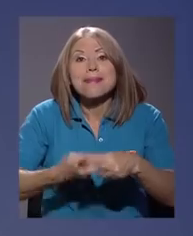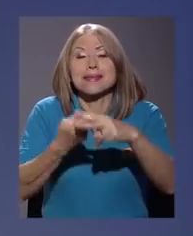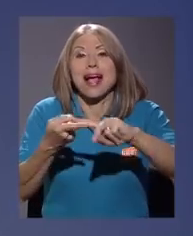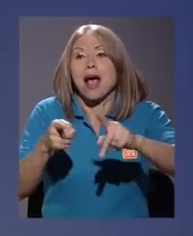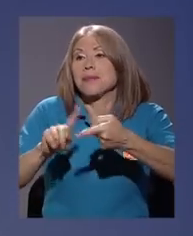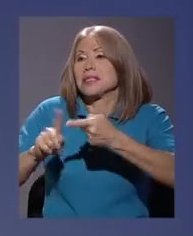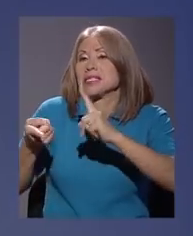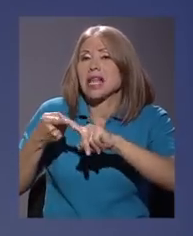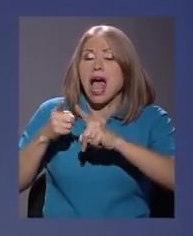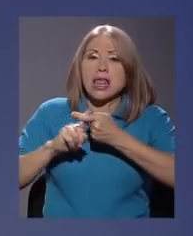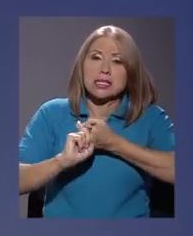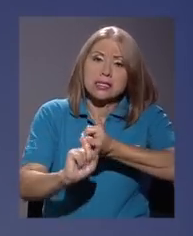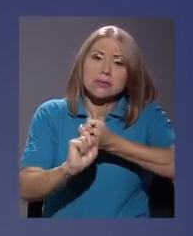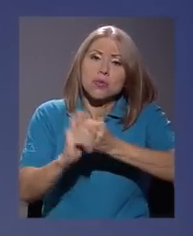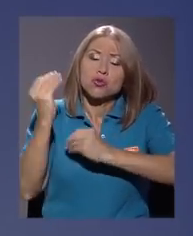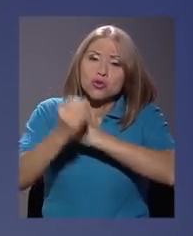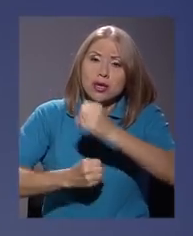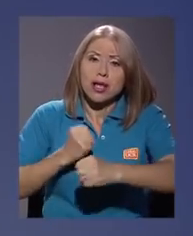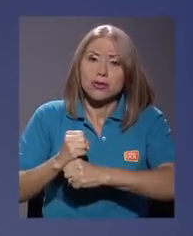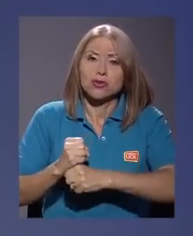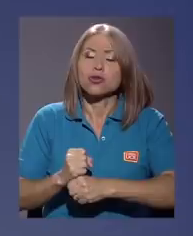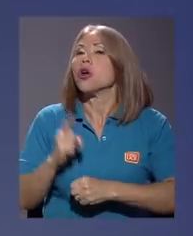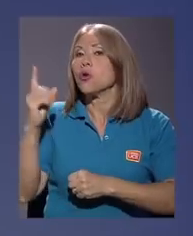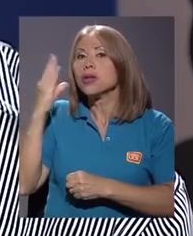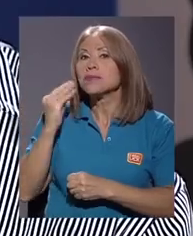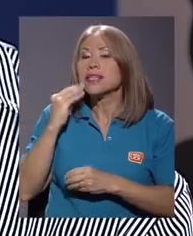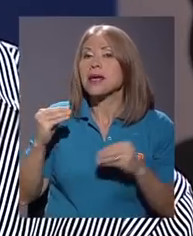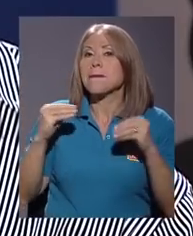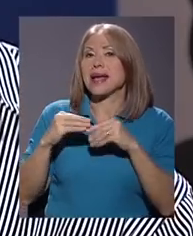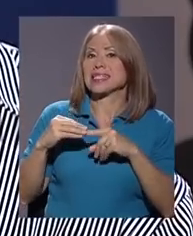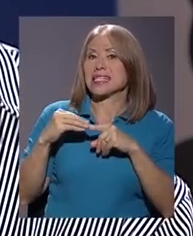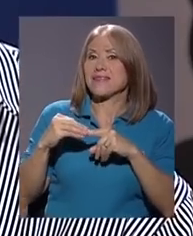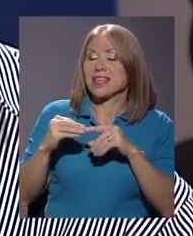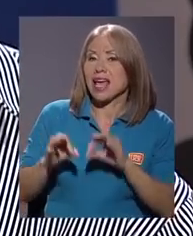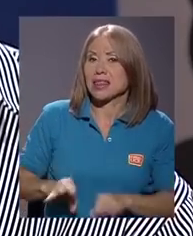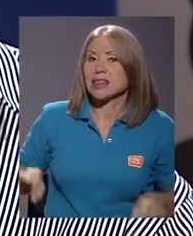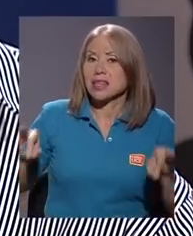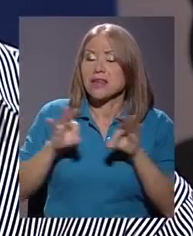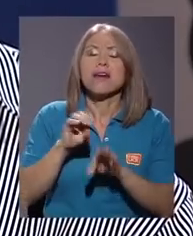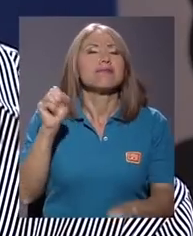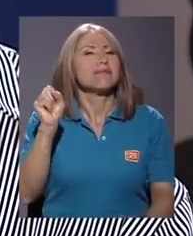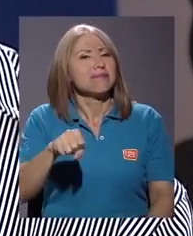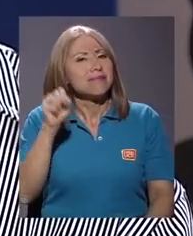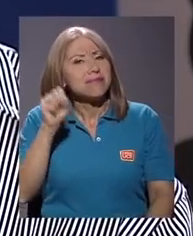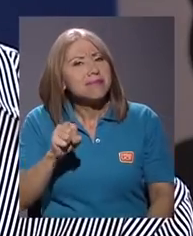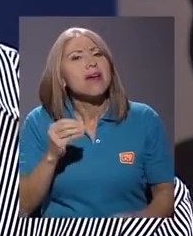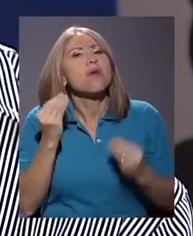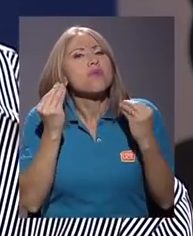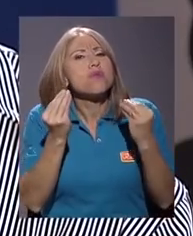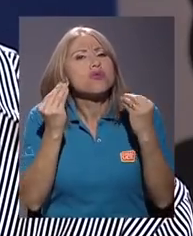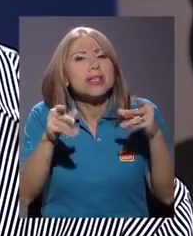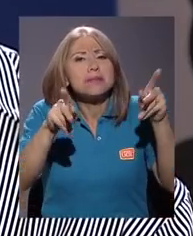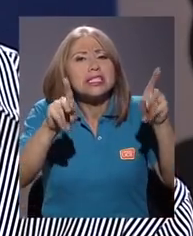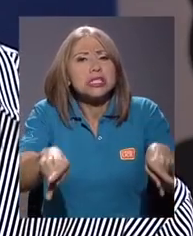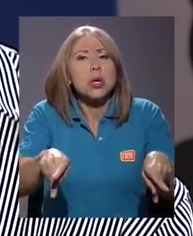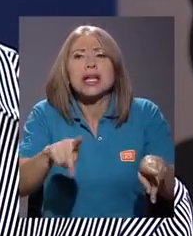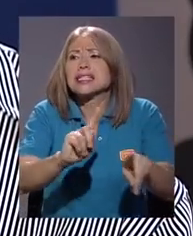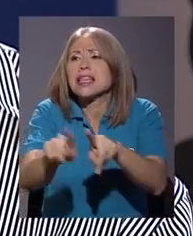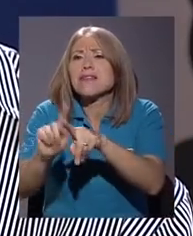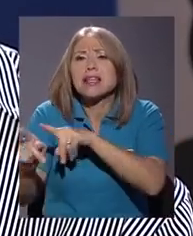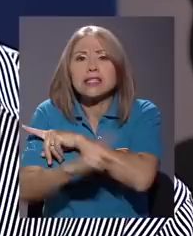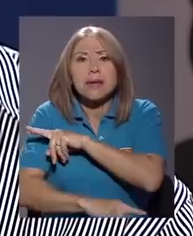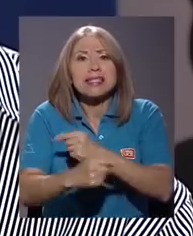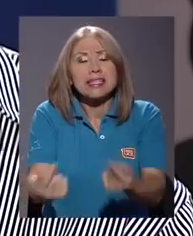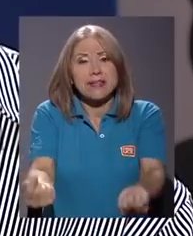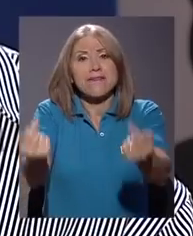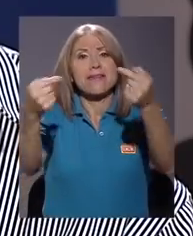vuelve una experiencia más significativa y el aprendizaje que se genera muchos de los de los muchachos verdad que han venido de distintas partes del mundo por ejemplo el año